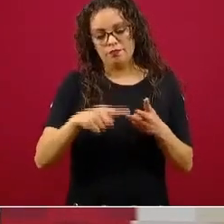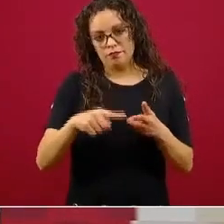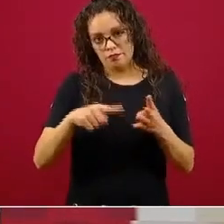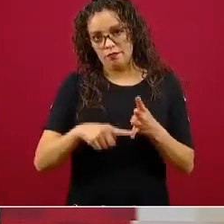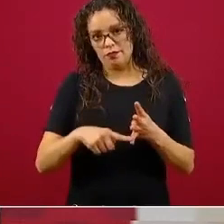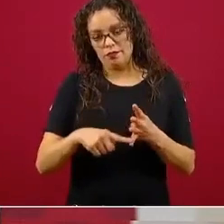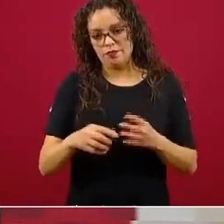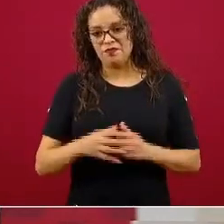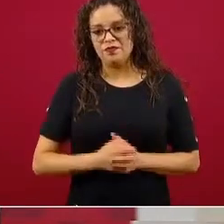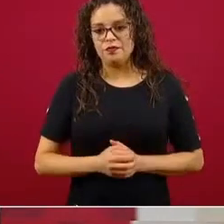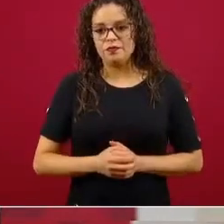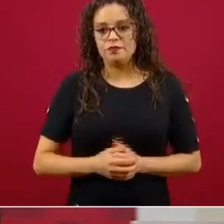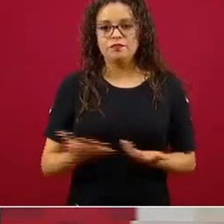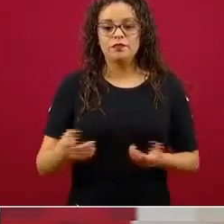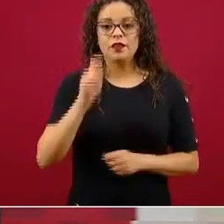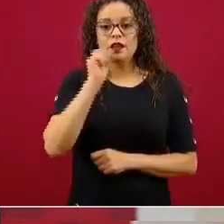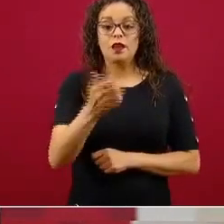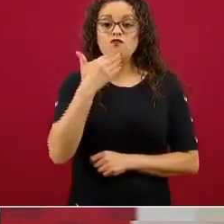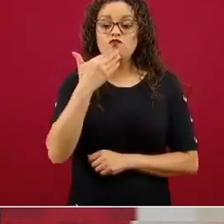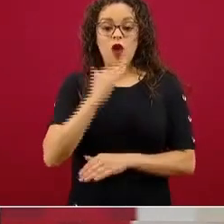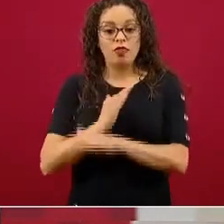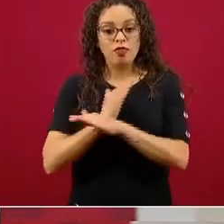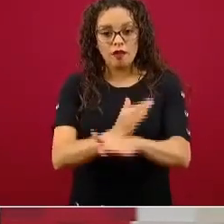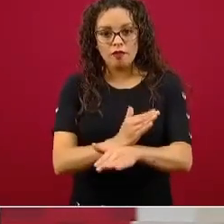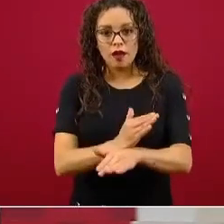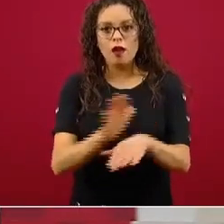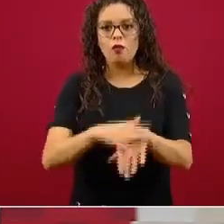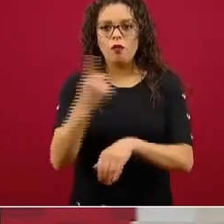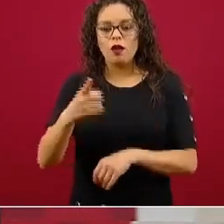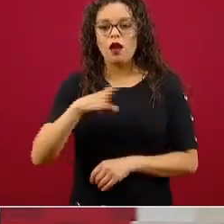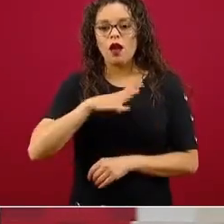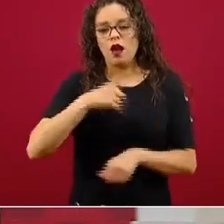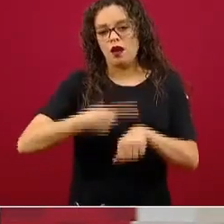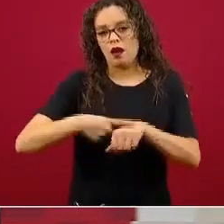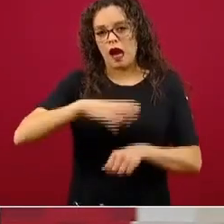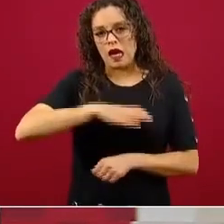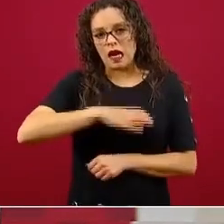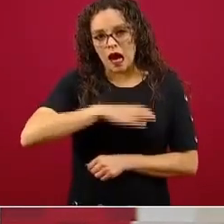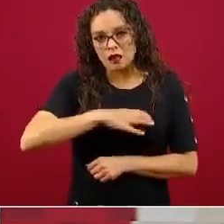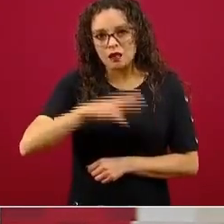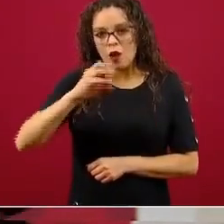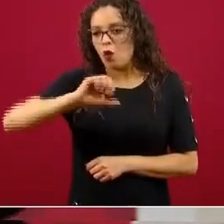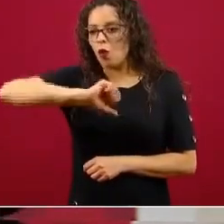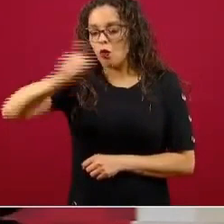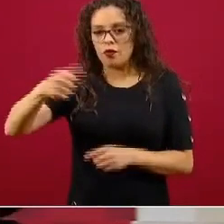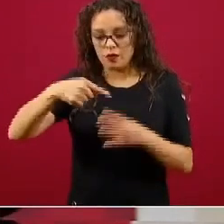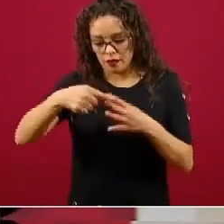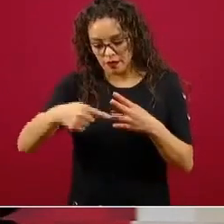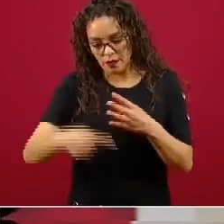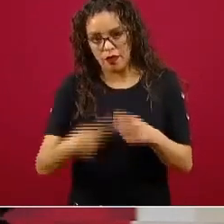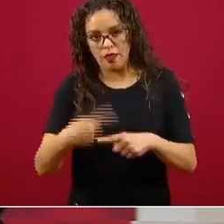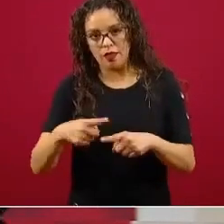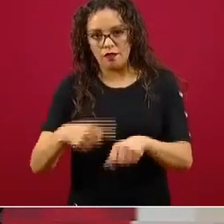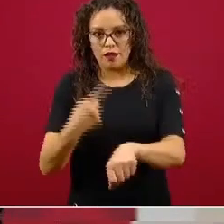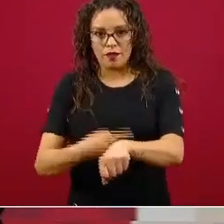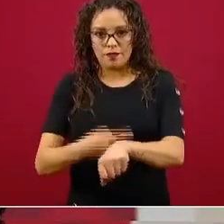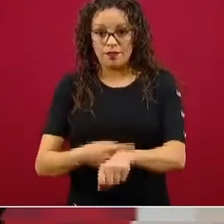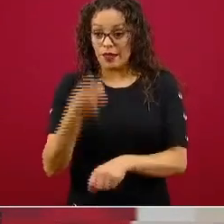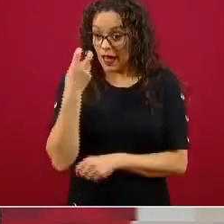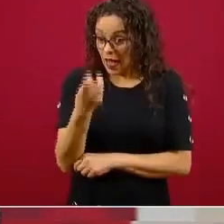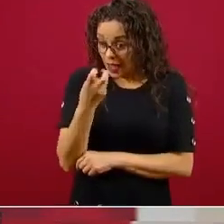por cáncer, por medicamentos o por diversas otras causas. Ese es el COVID, la enfermedad.